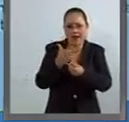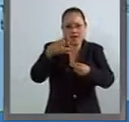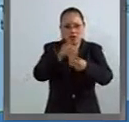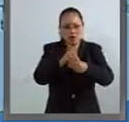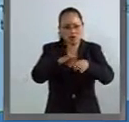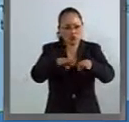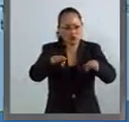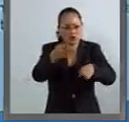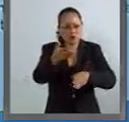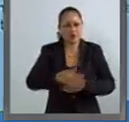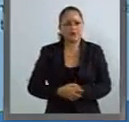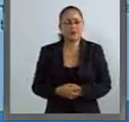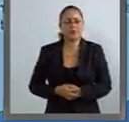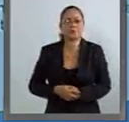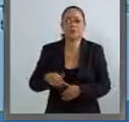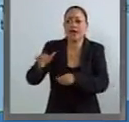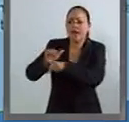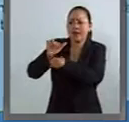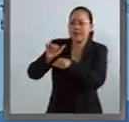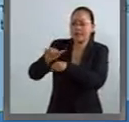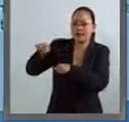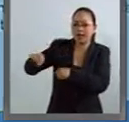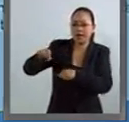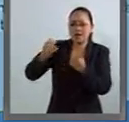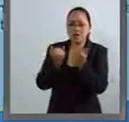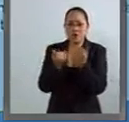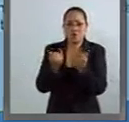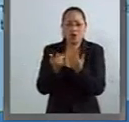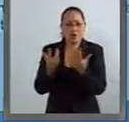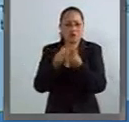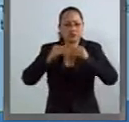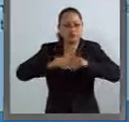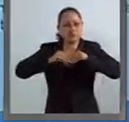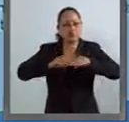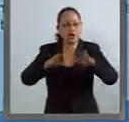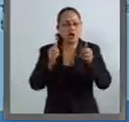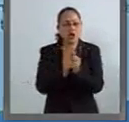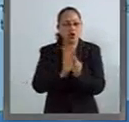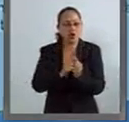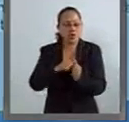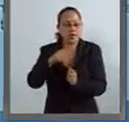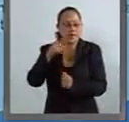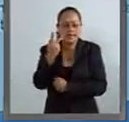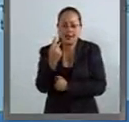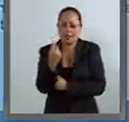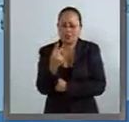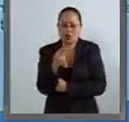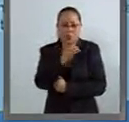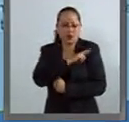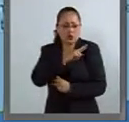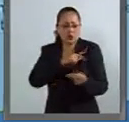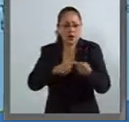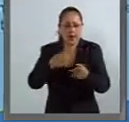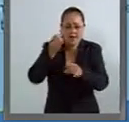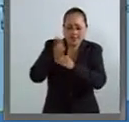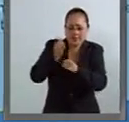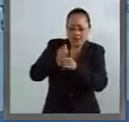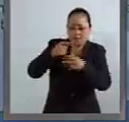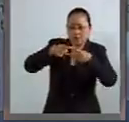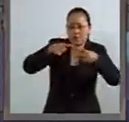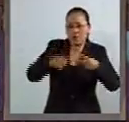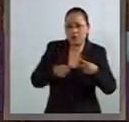en el caso de Argentina, que se hace un gran esfuerzo, además de transmitir por sistema de cable y por streaming en vivo y bajo